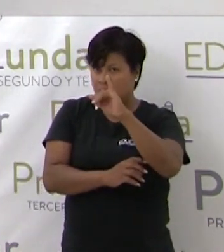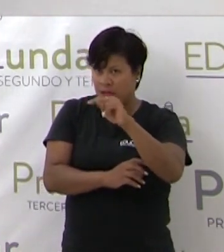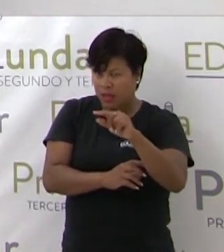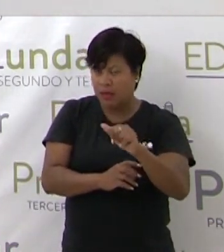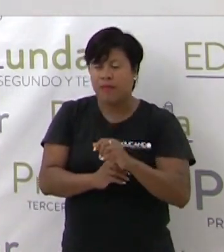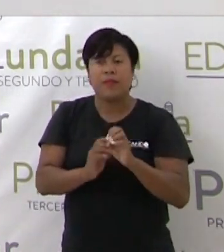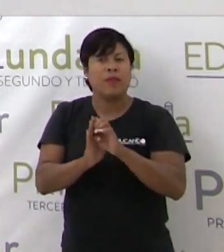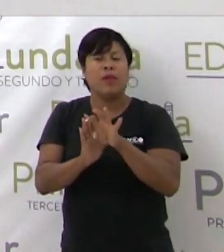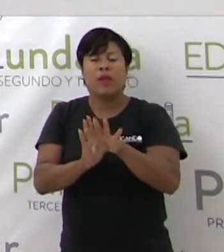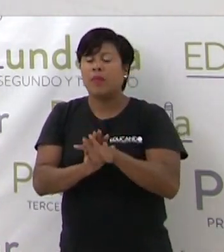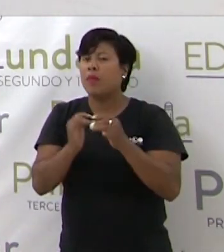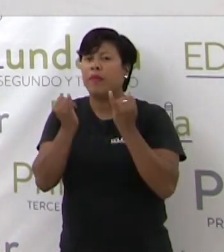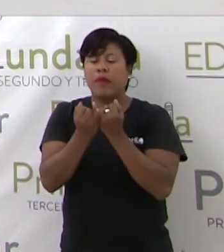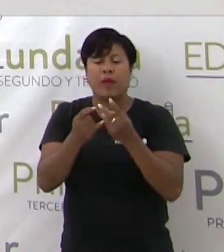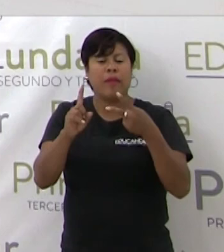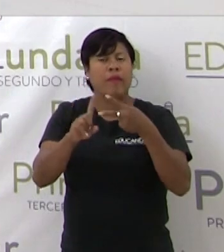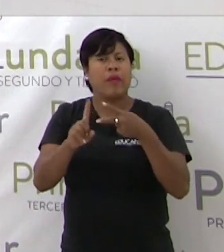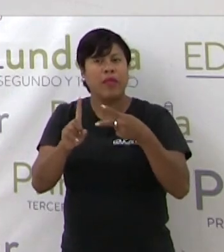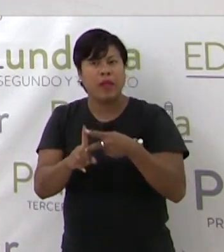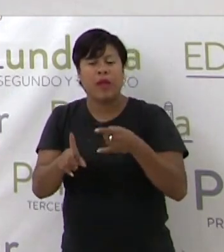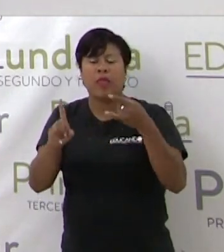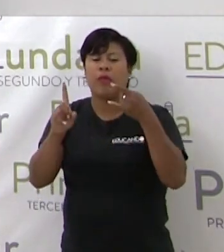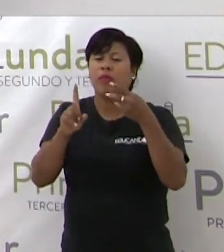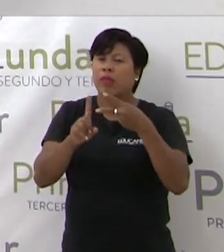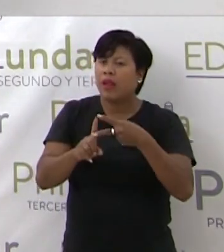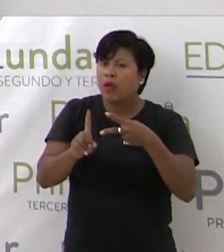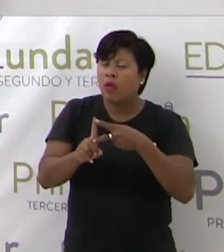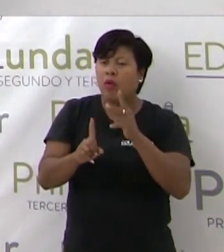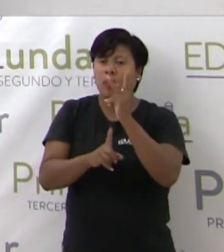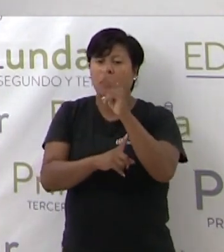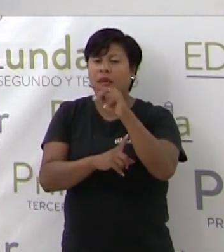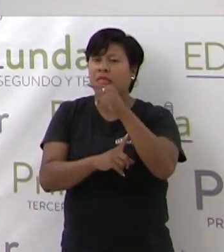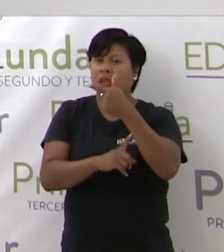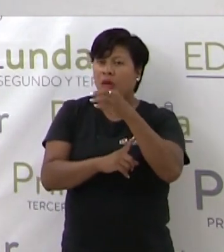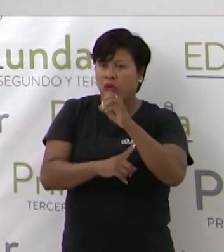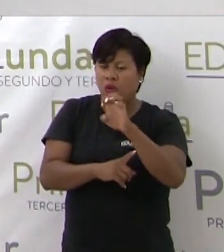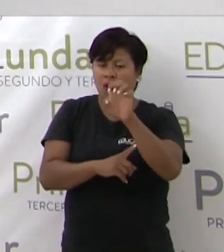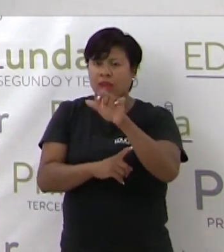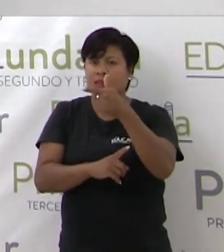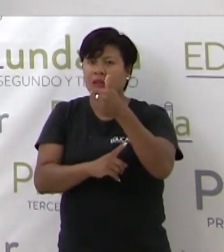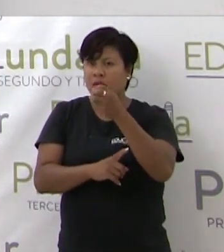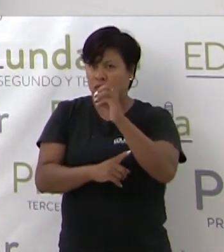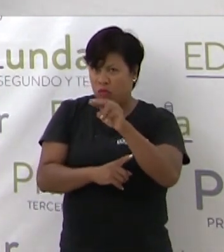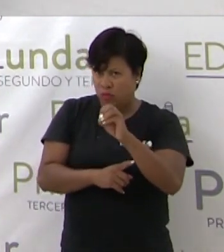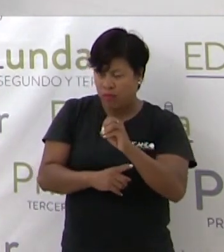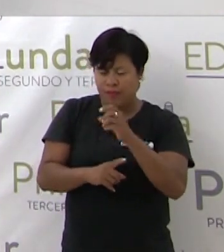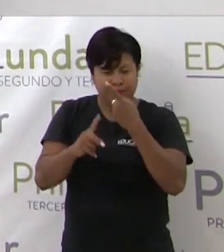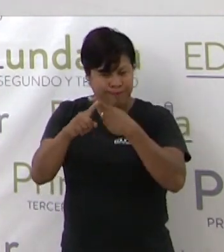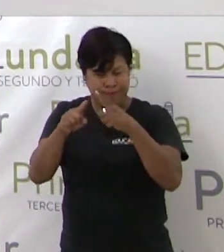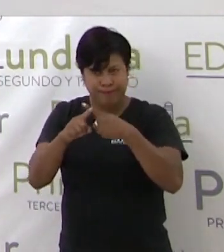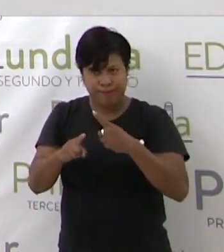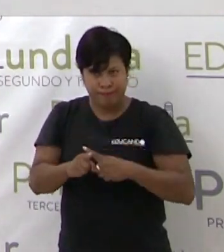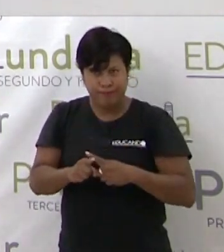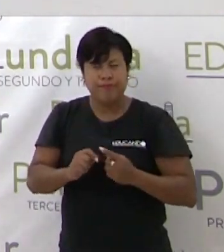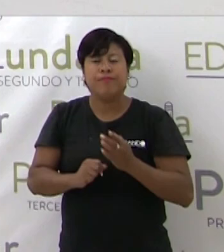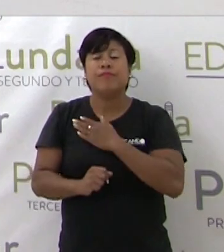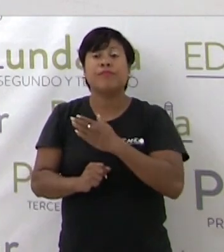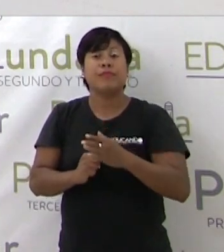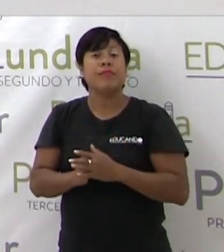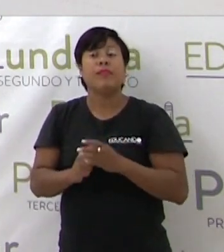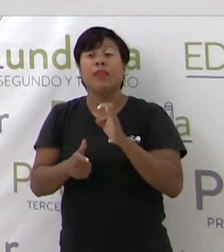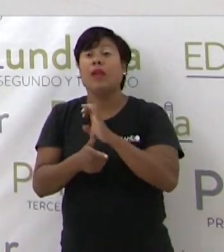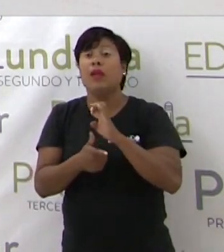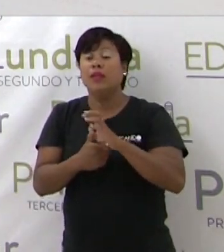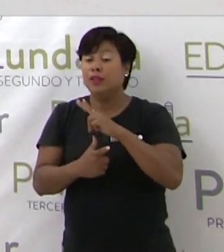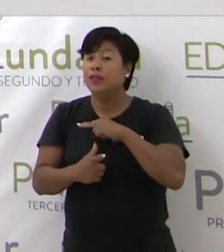dibujo un cuadrado, un triángulo, un pentágono, un hexágono, etc. Bueno, entonces ya sabemos